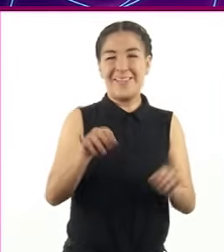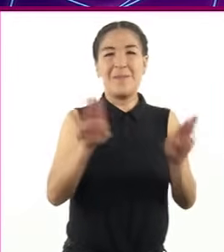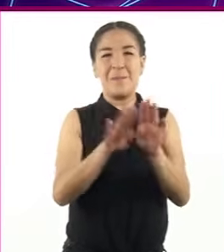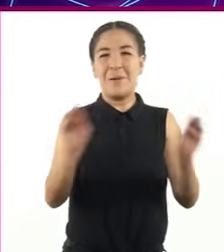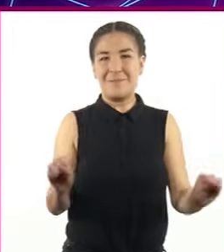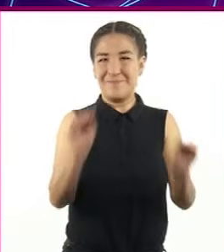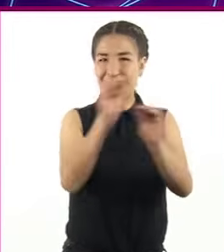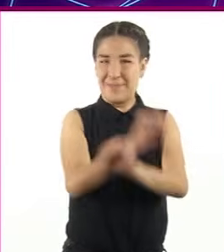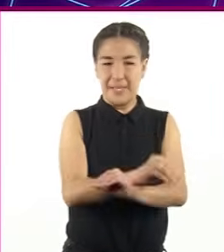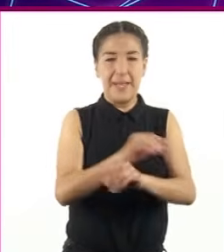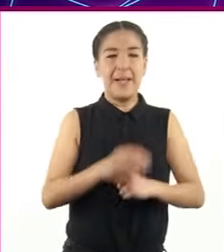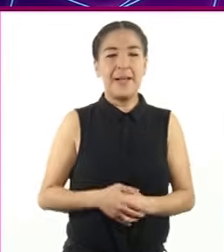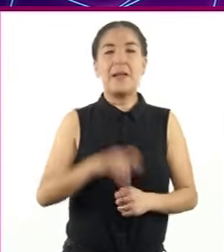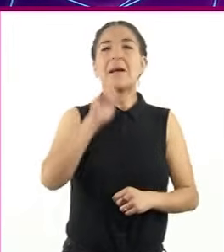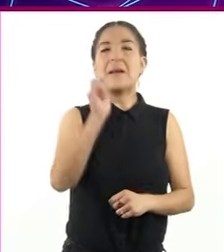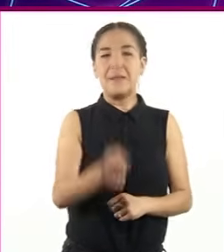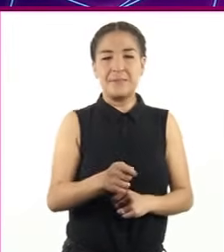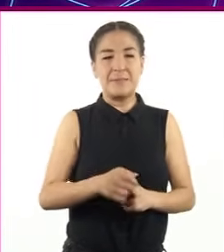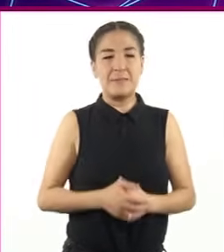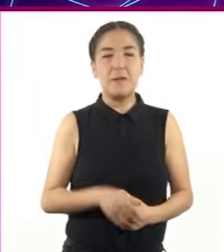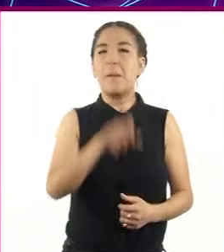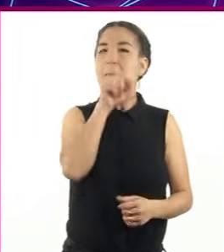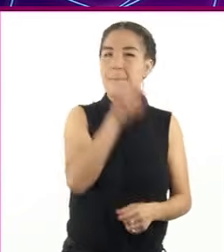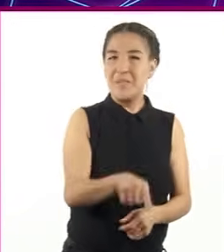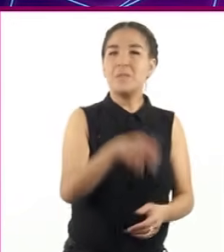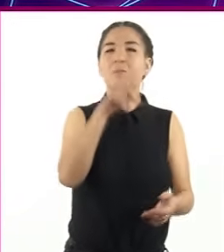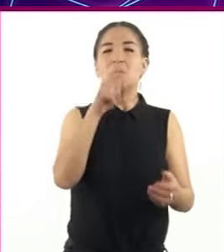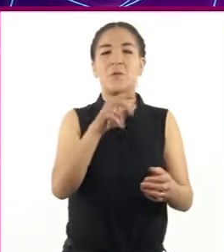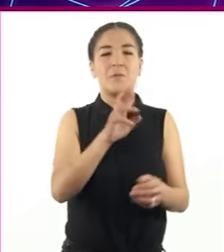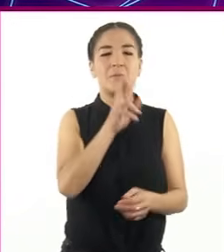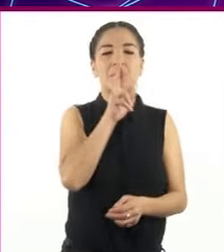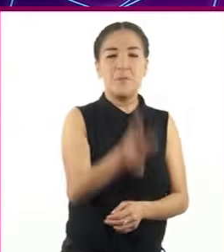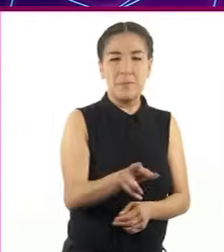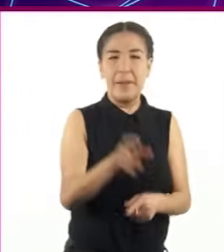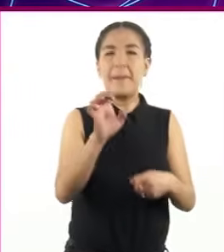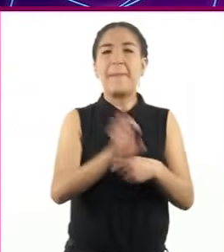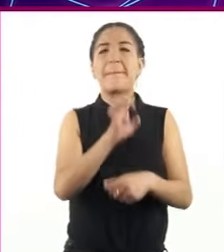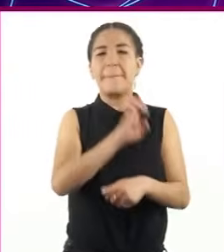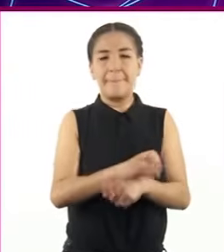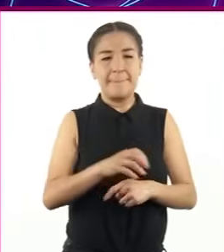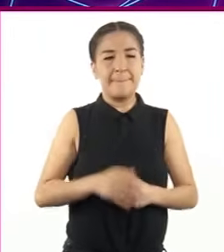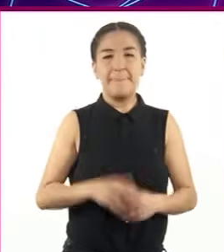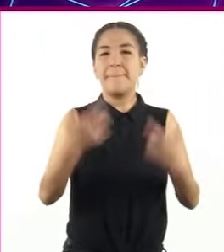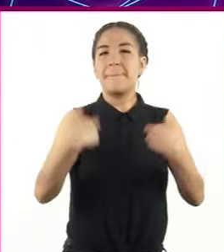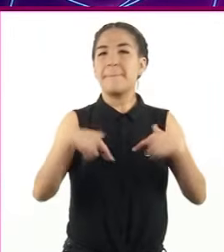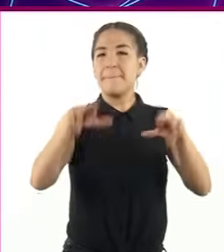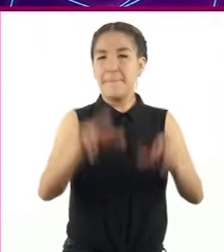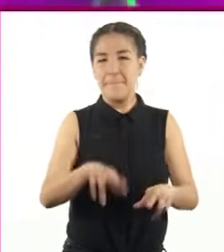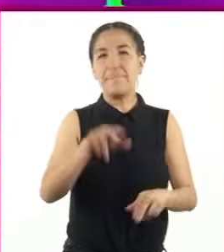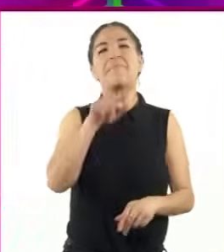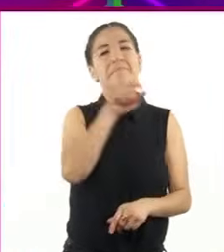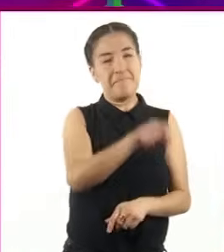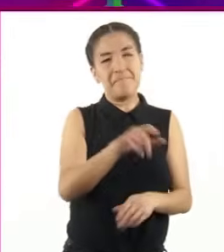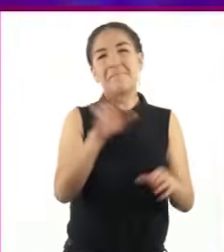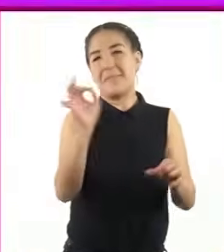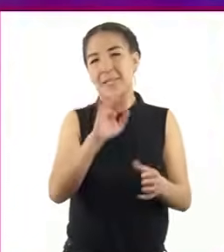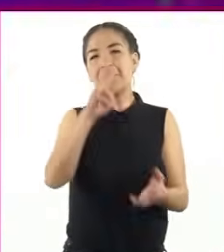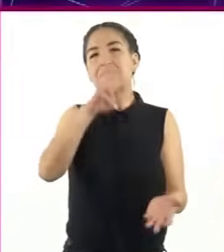regla general anterior, obtenemos los mismos resultados, entonces las expresiones serán